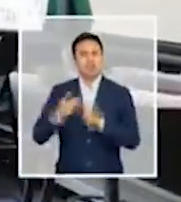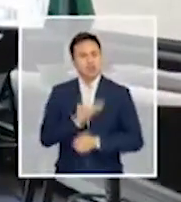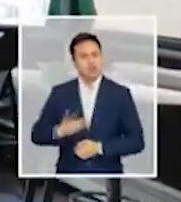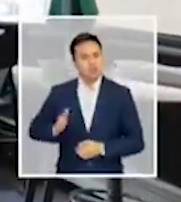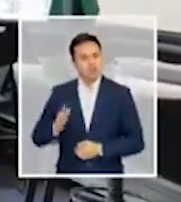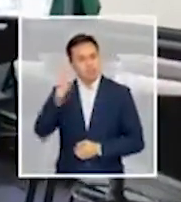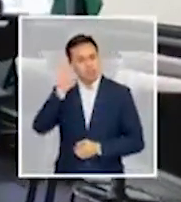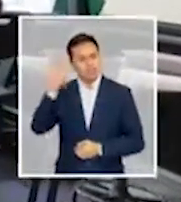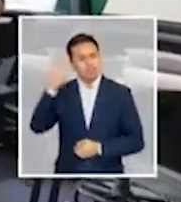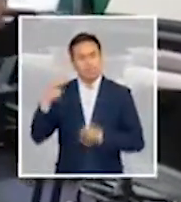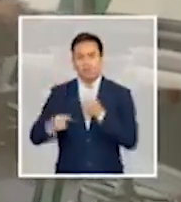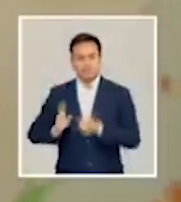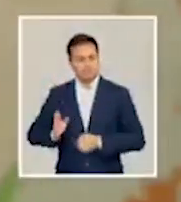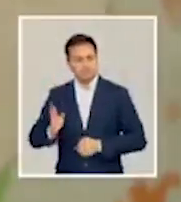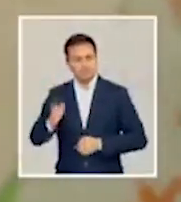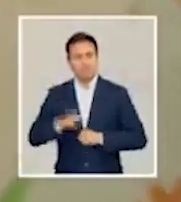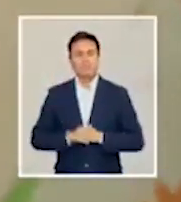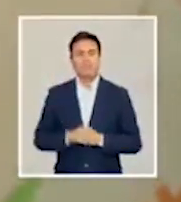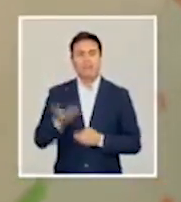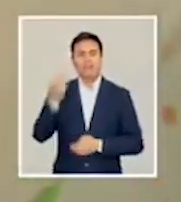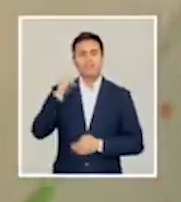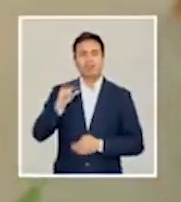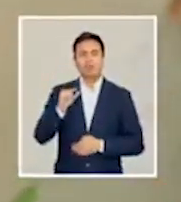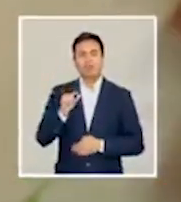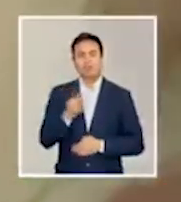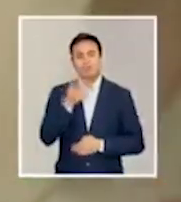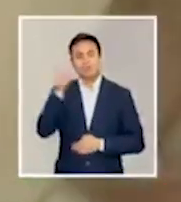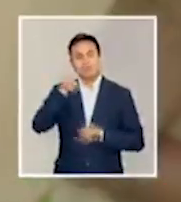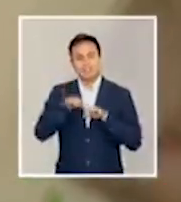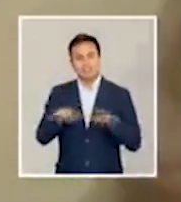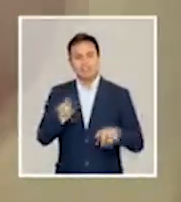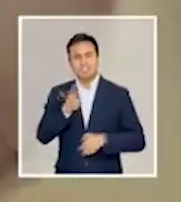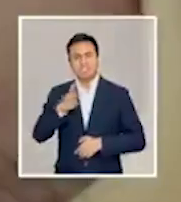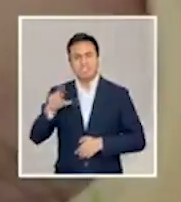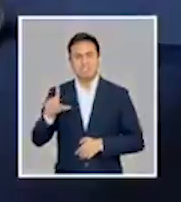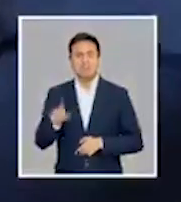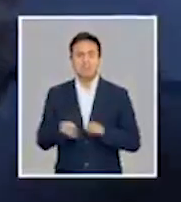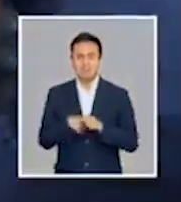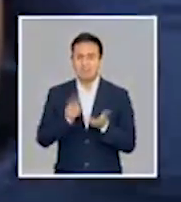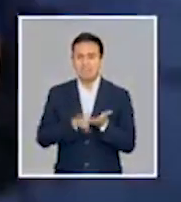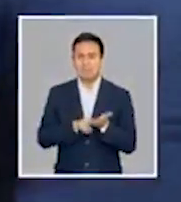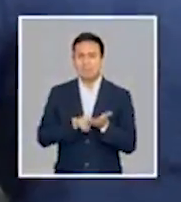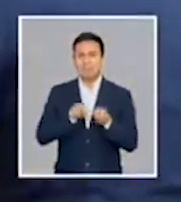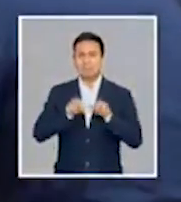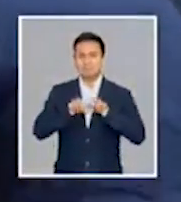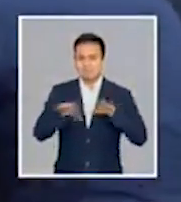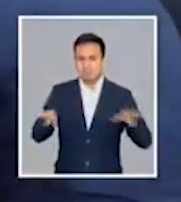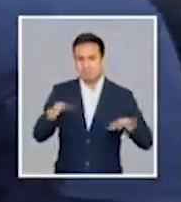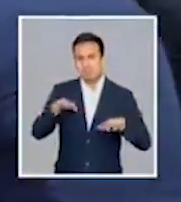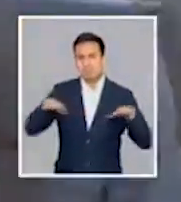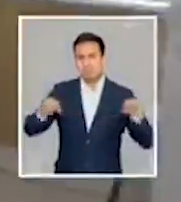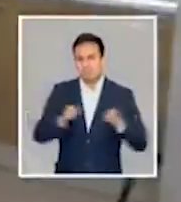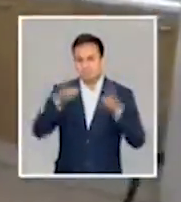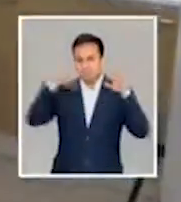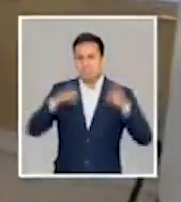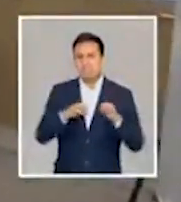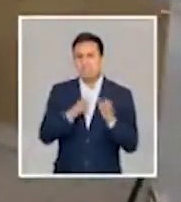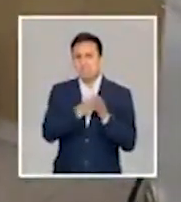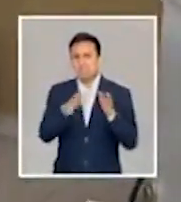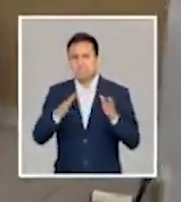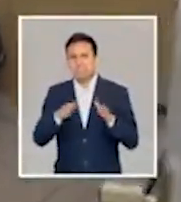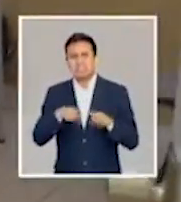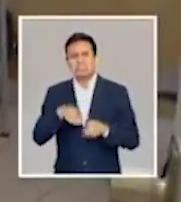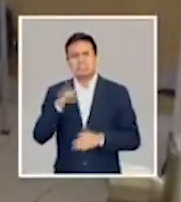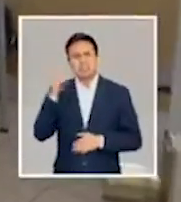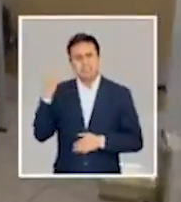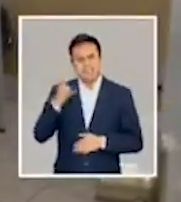prematuros. Todas estas personas pueden tener, o tienen, mejor dicho, un mayor riesgo de que puedan tener una enfermedad grave o una complicación por uno